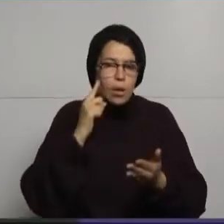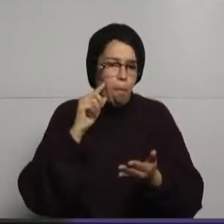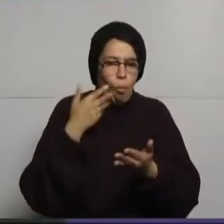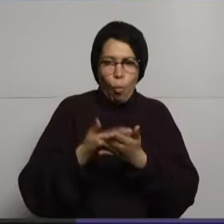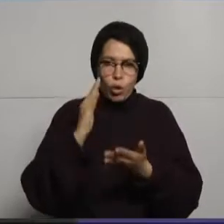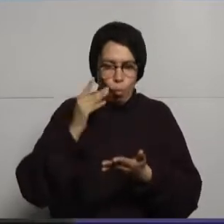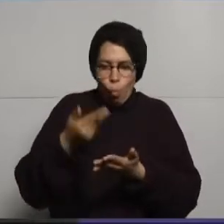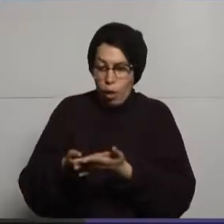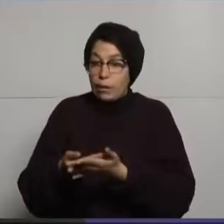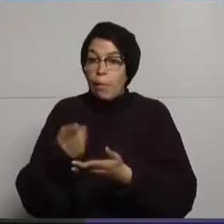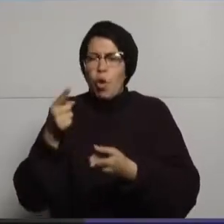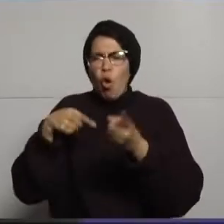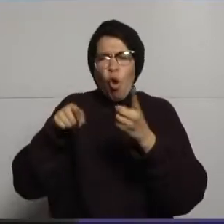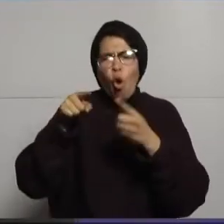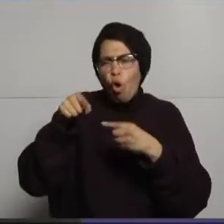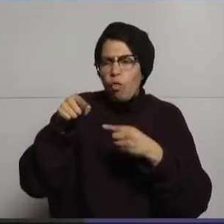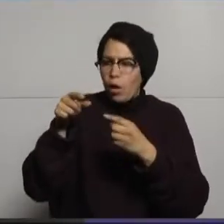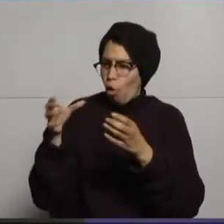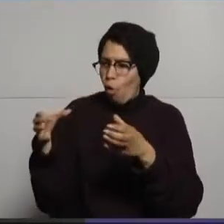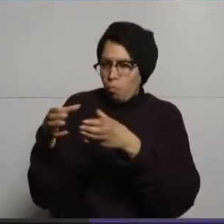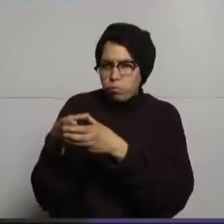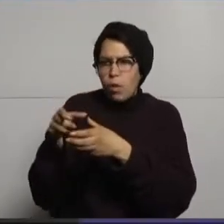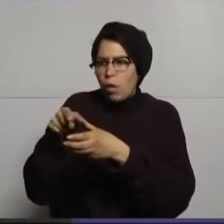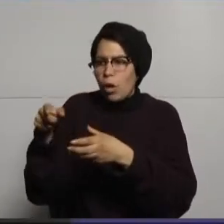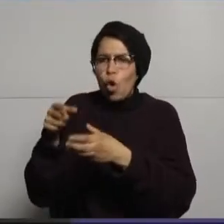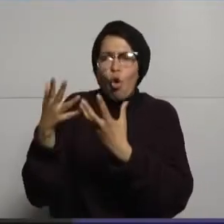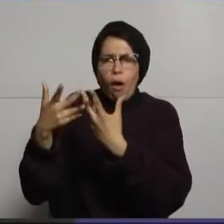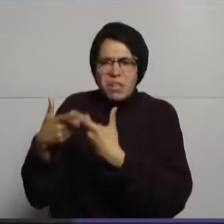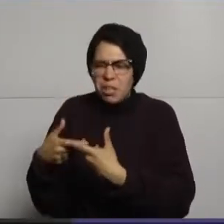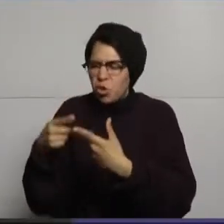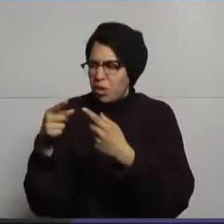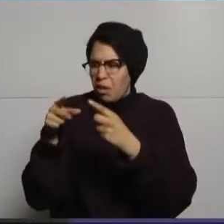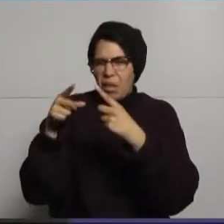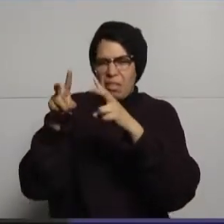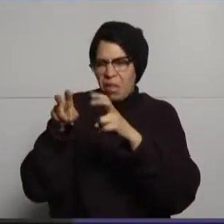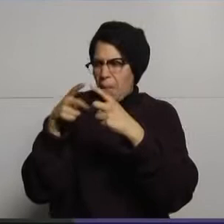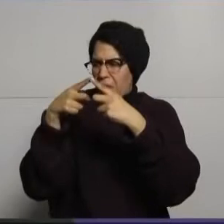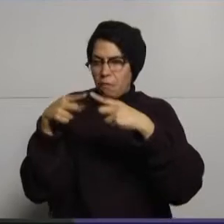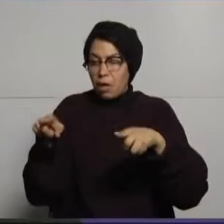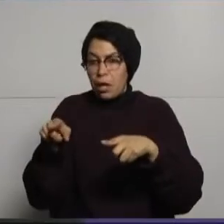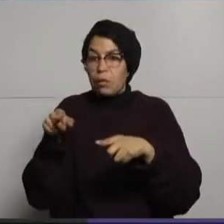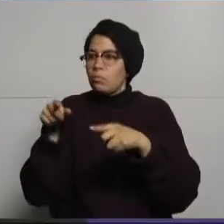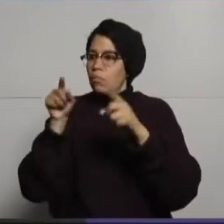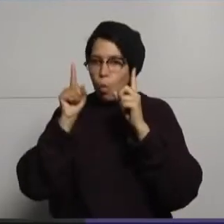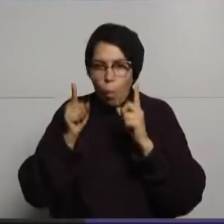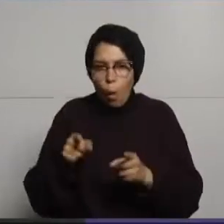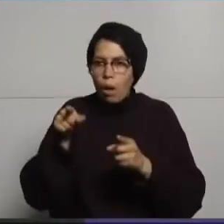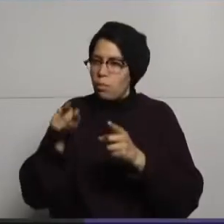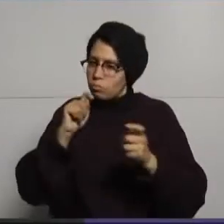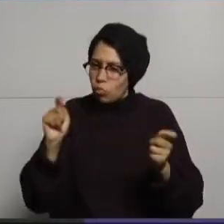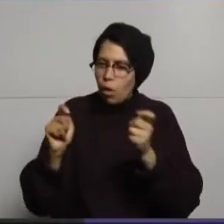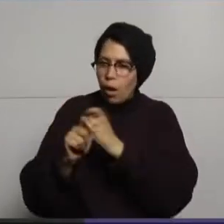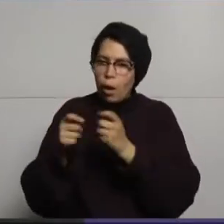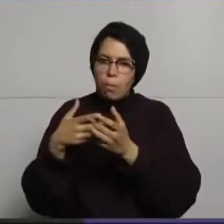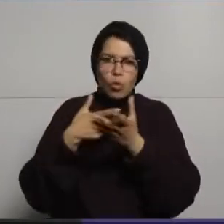desarrollaran actividades, propuestas, se generaran demandas solidarias. Y ahí, desde la